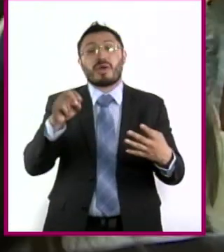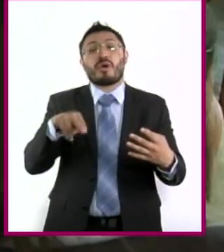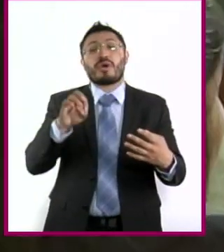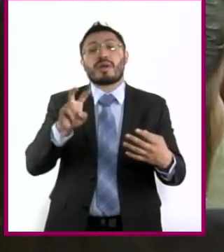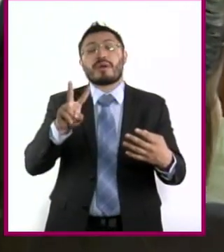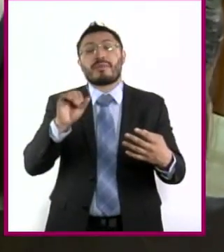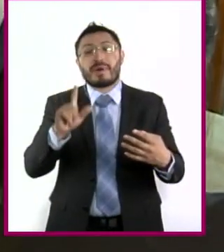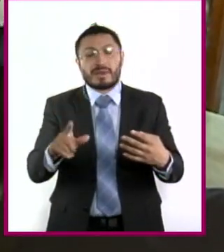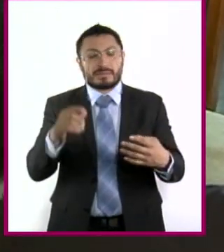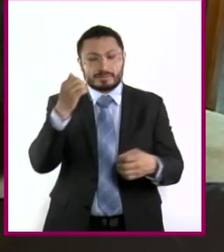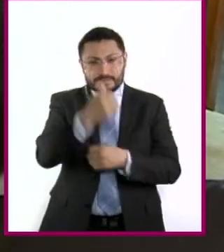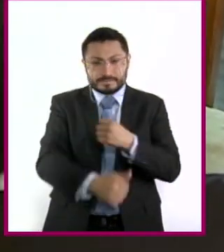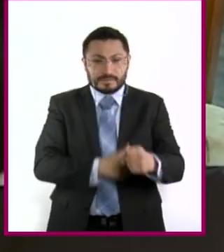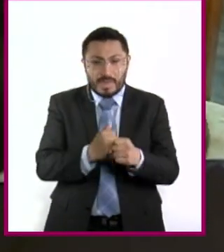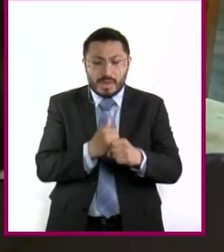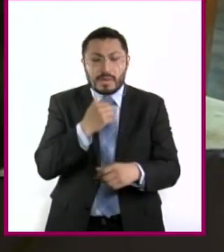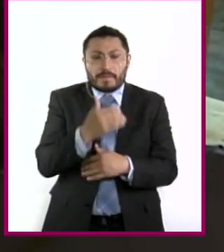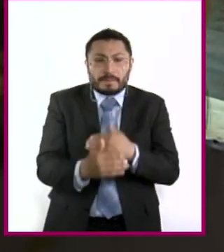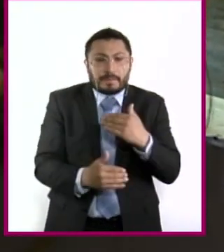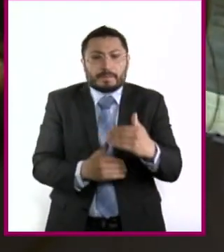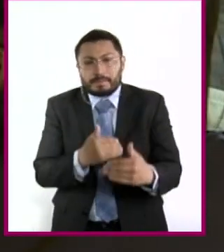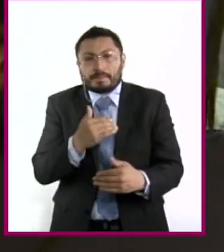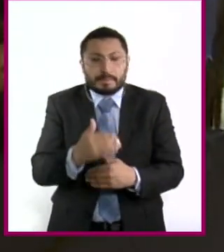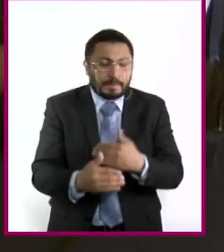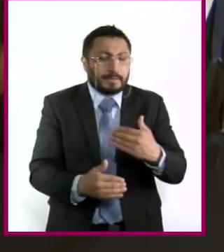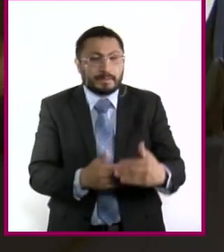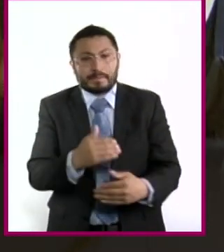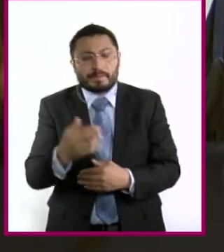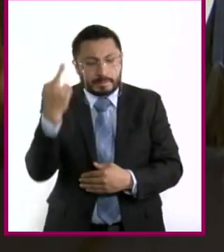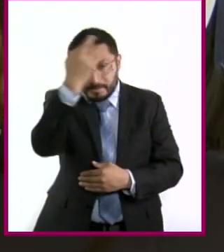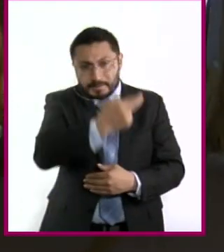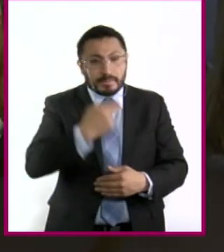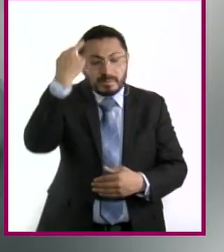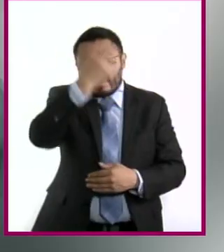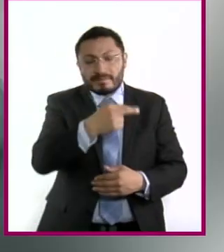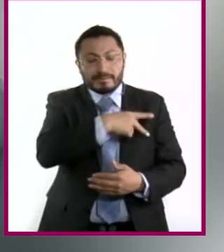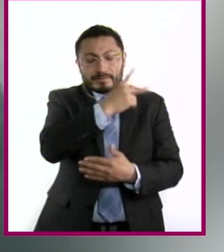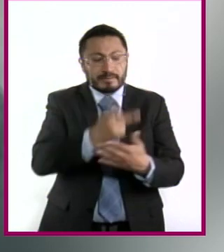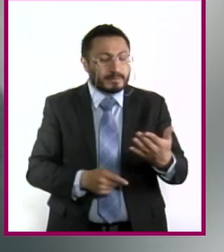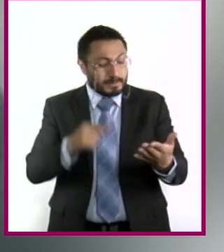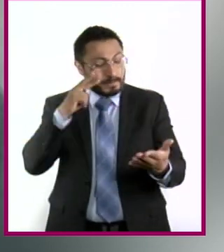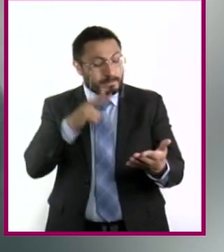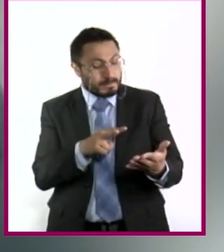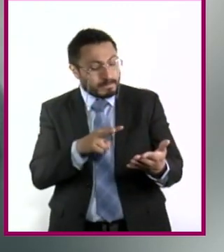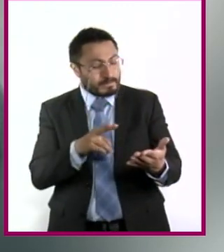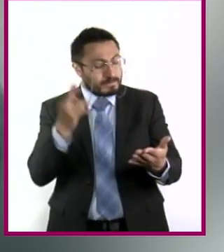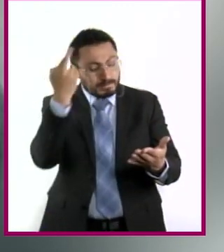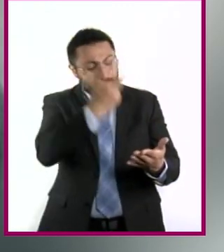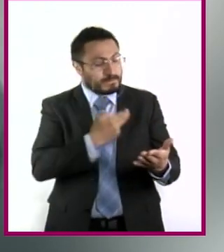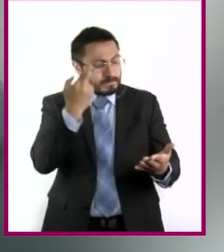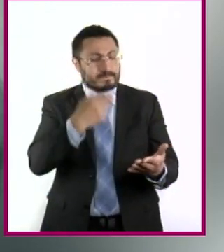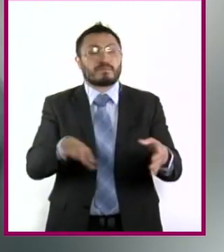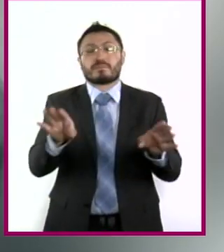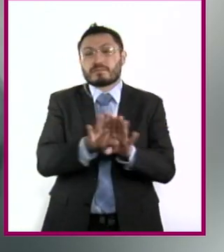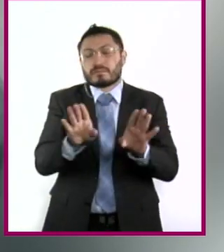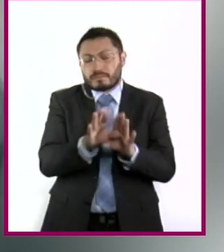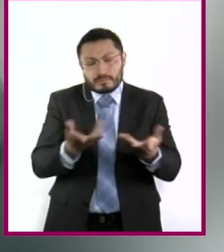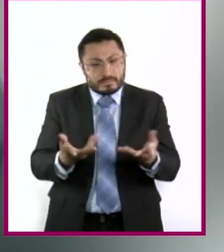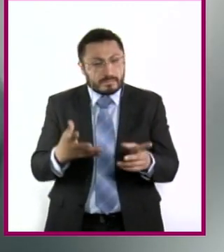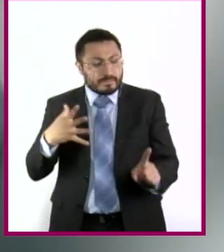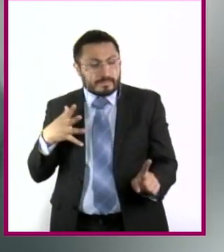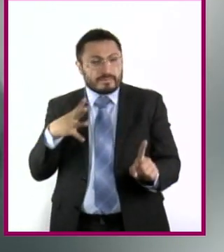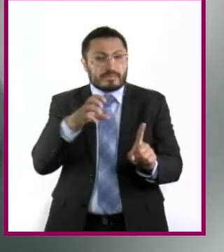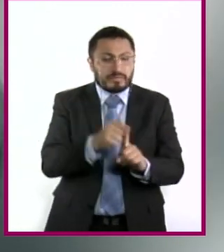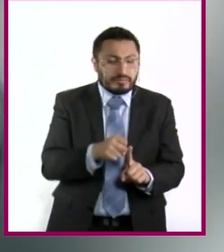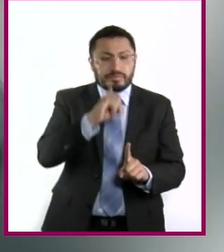programas, cómo se están ejecutando, cuáles son las capacidades que hayan avanzado, cuáles son